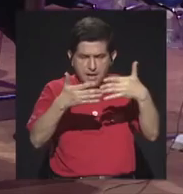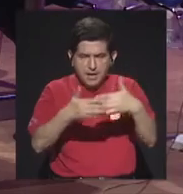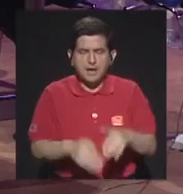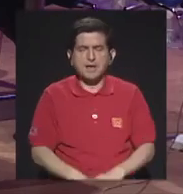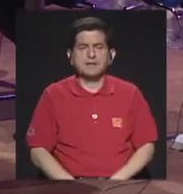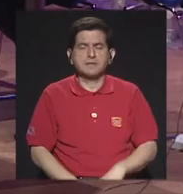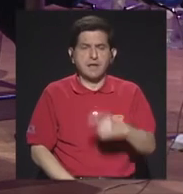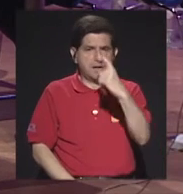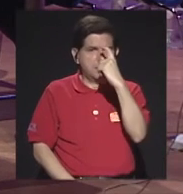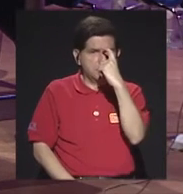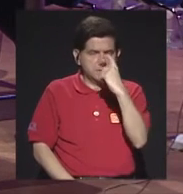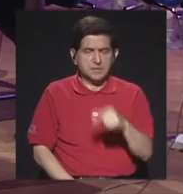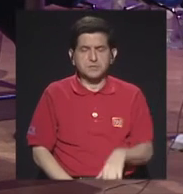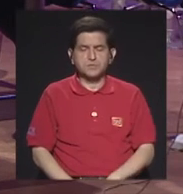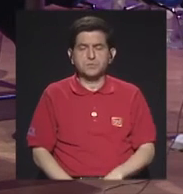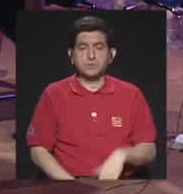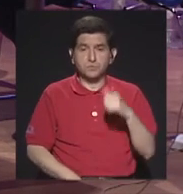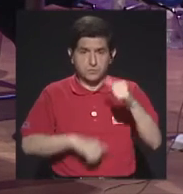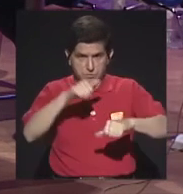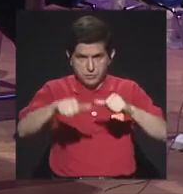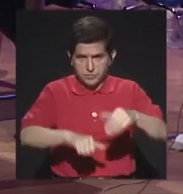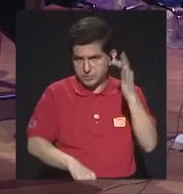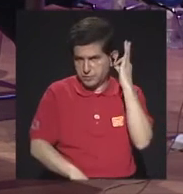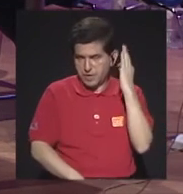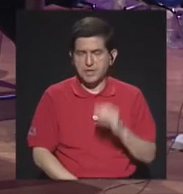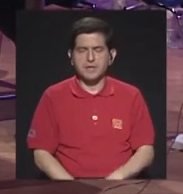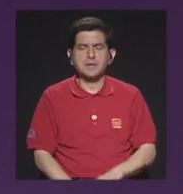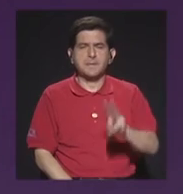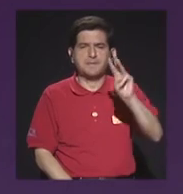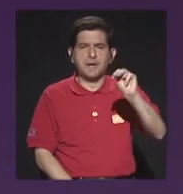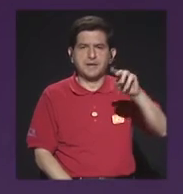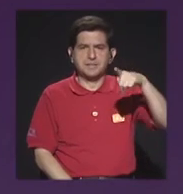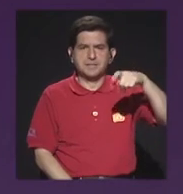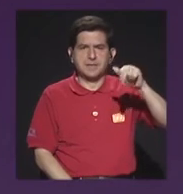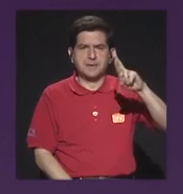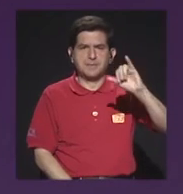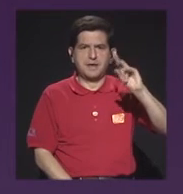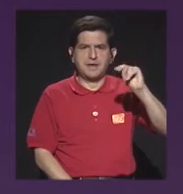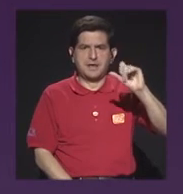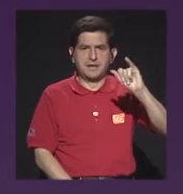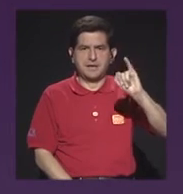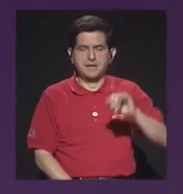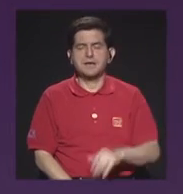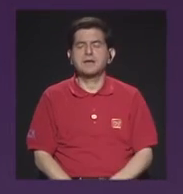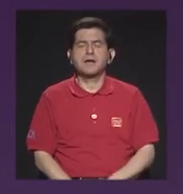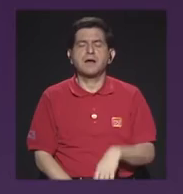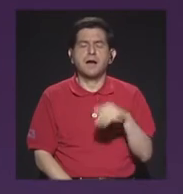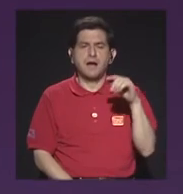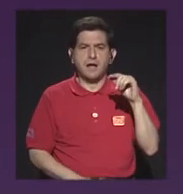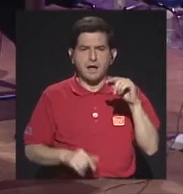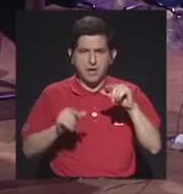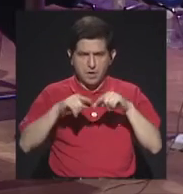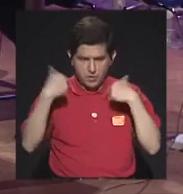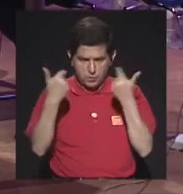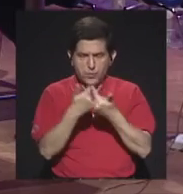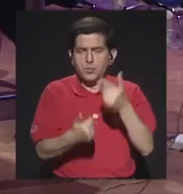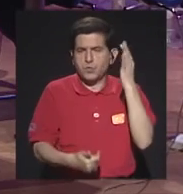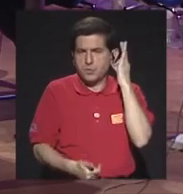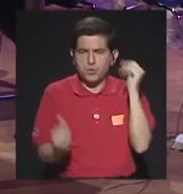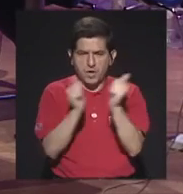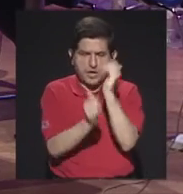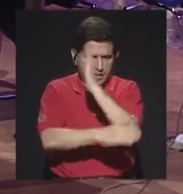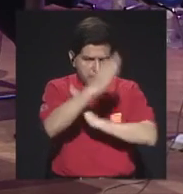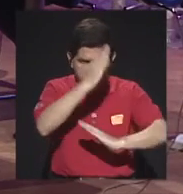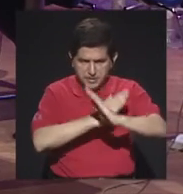Escazú. Bienvenida, Hazel. Gracias. Maritza Parini, de la Agenda Política de Mujeres con Discapacidad.